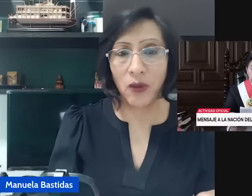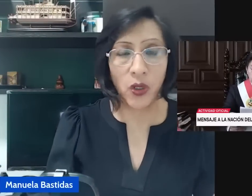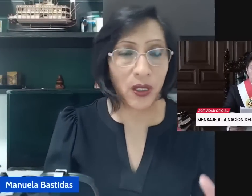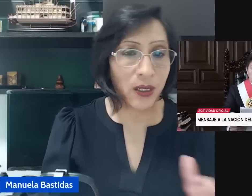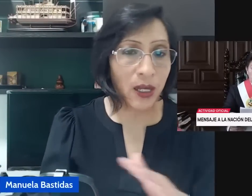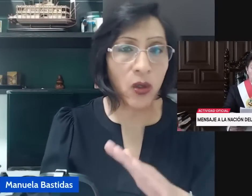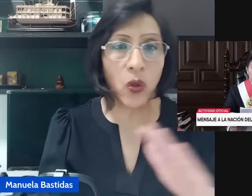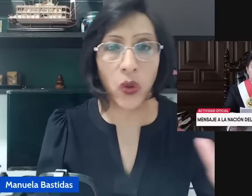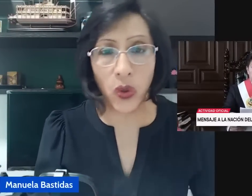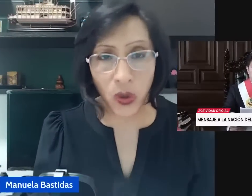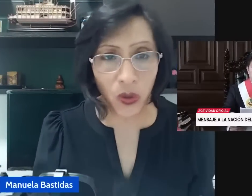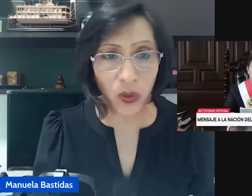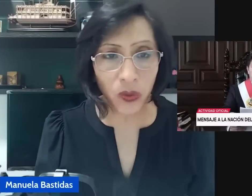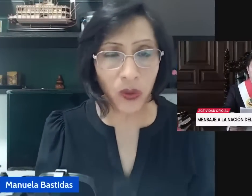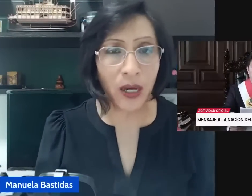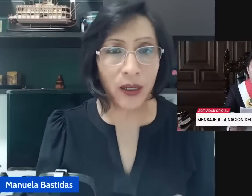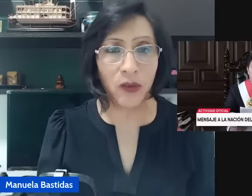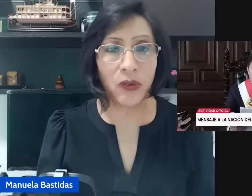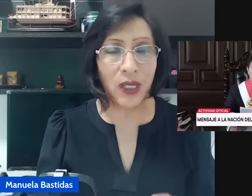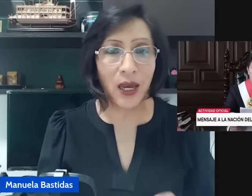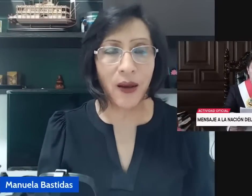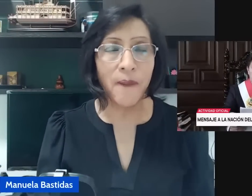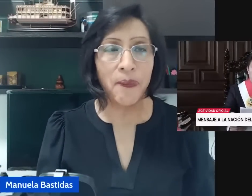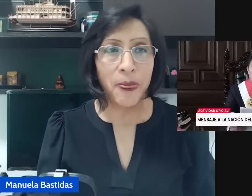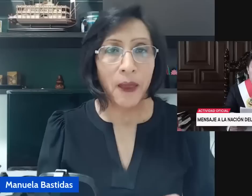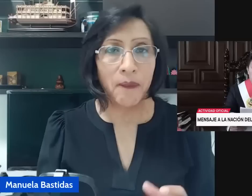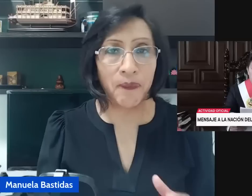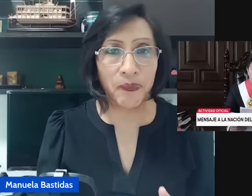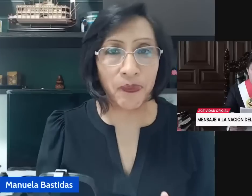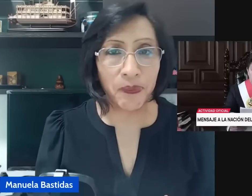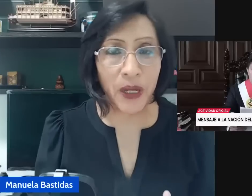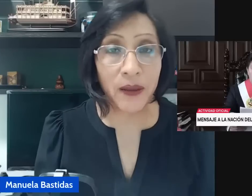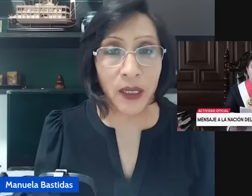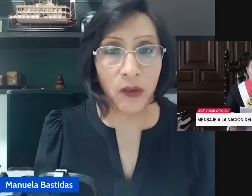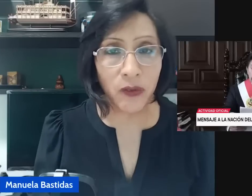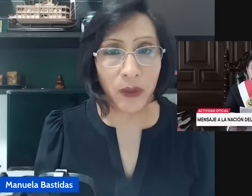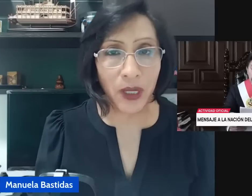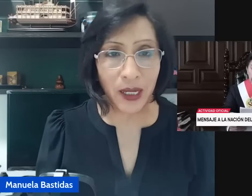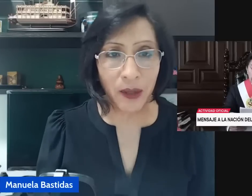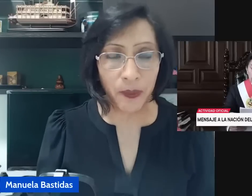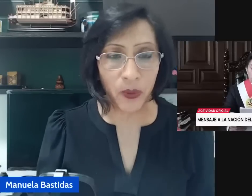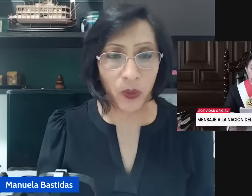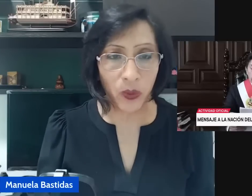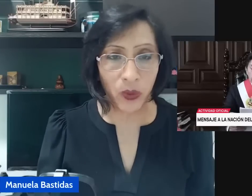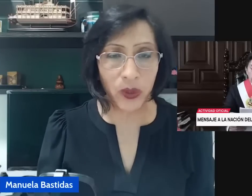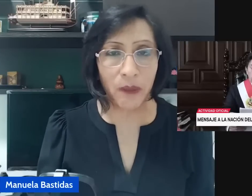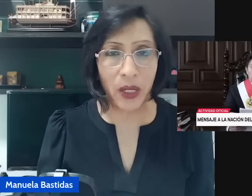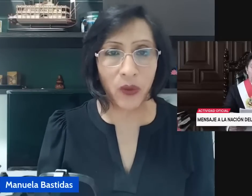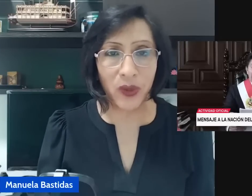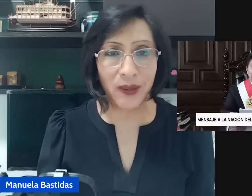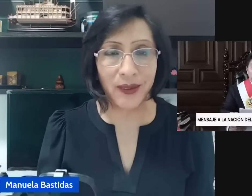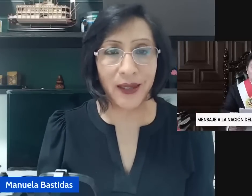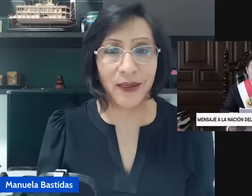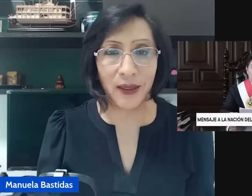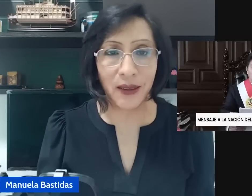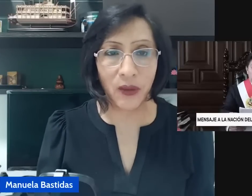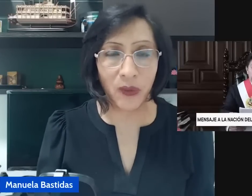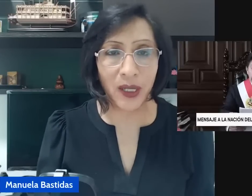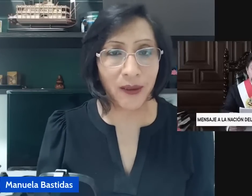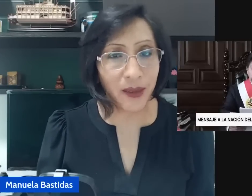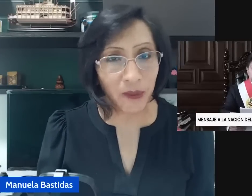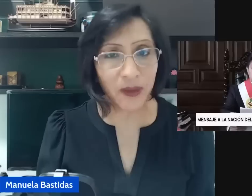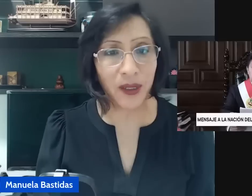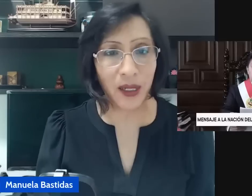nuestra solidaridad con todos aquellos que han perdido un familiar producto y a manos de